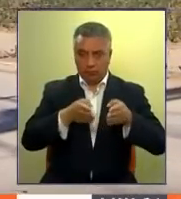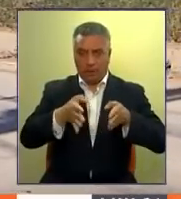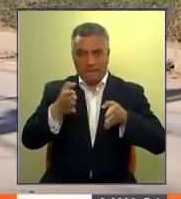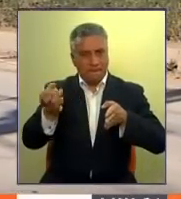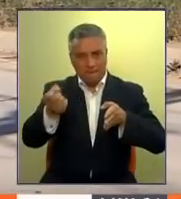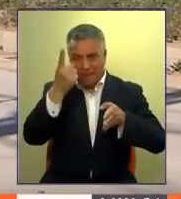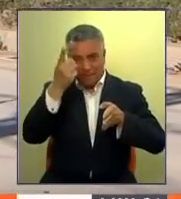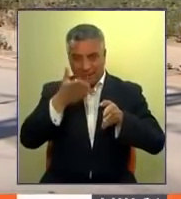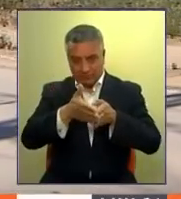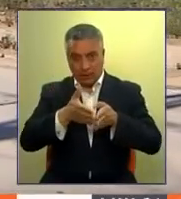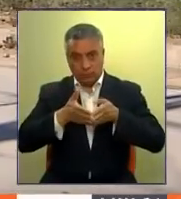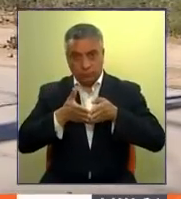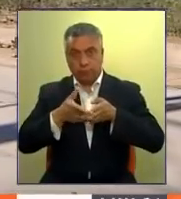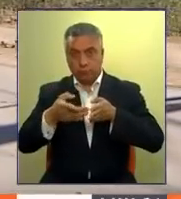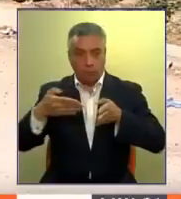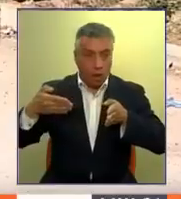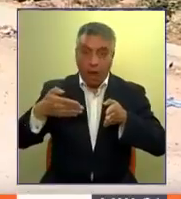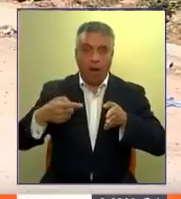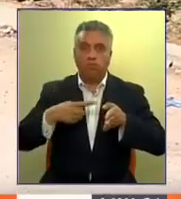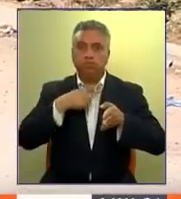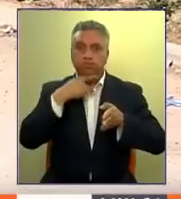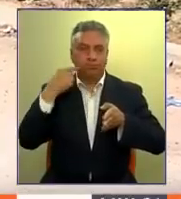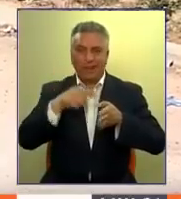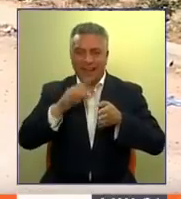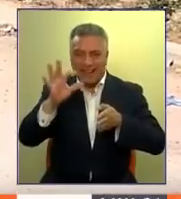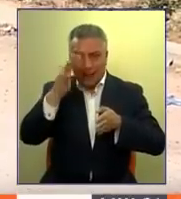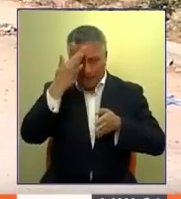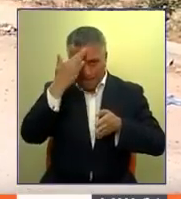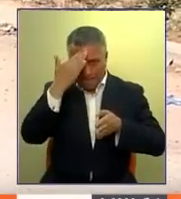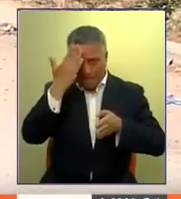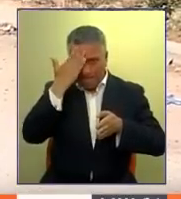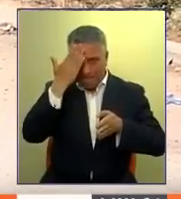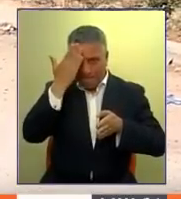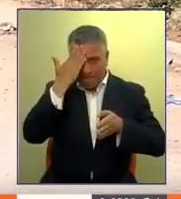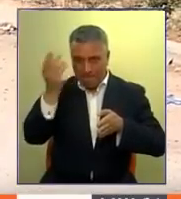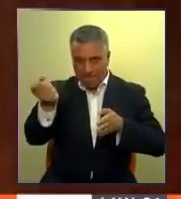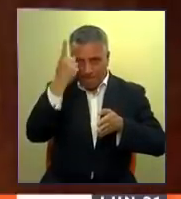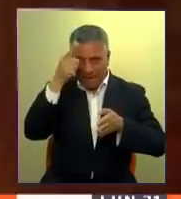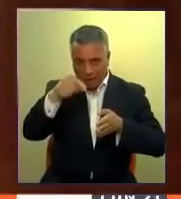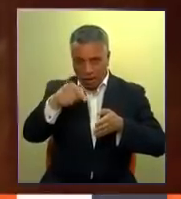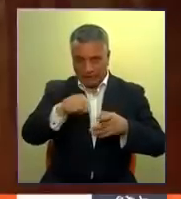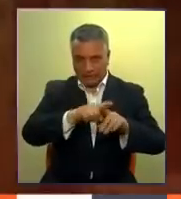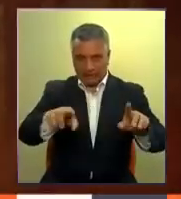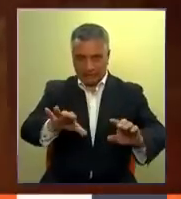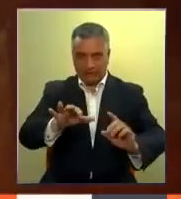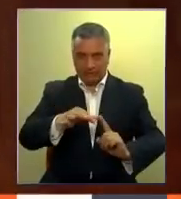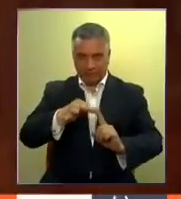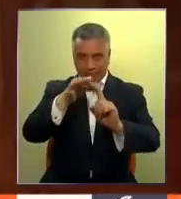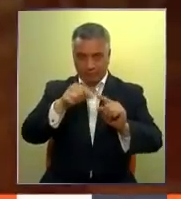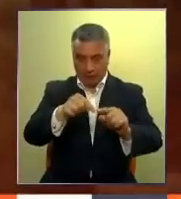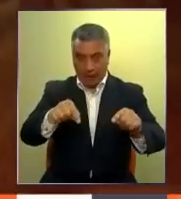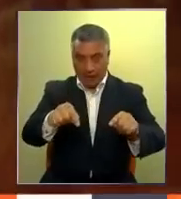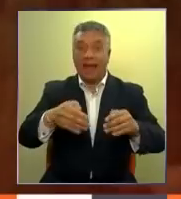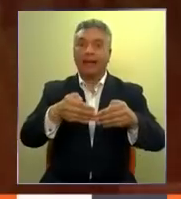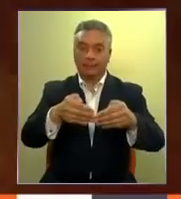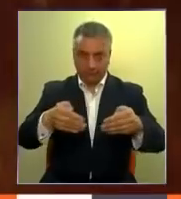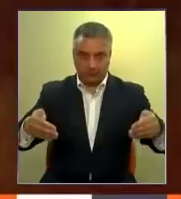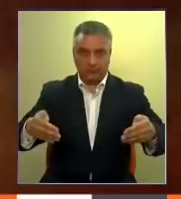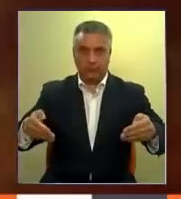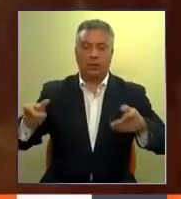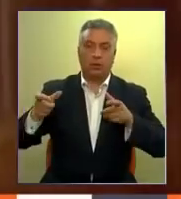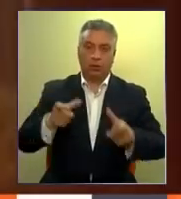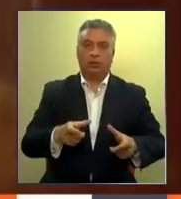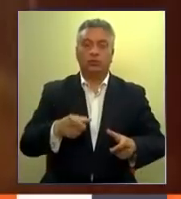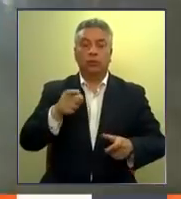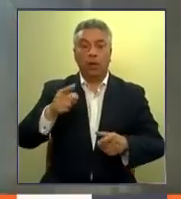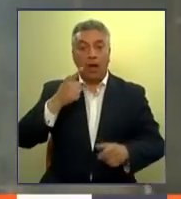acción que acordarían durante los próximos días en conjunto con carabineros y la municipalidad y del cual se verán resultados cuando el próximo fin